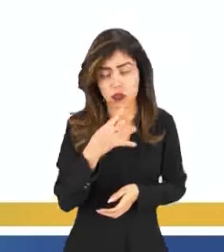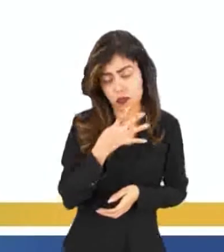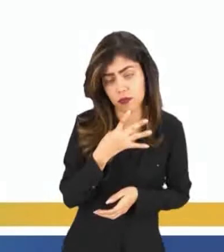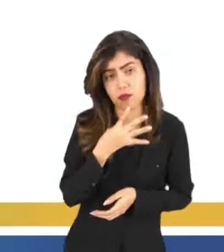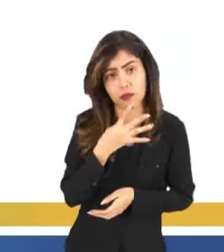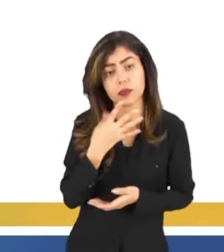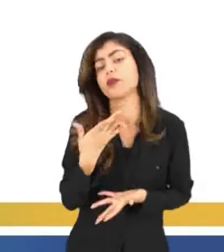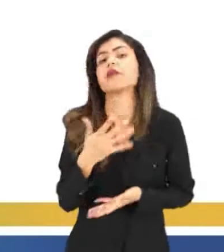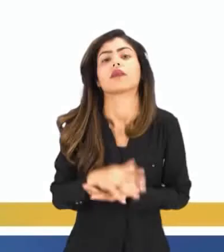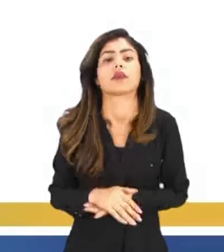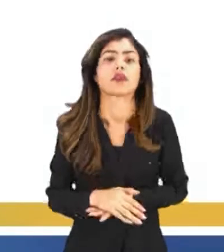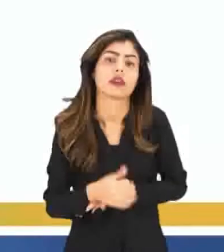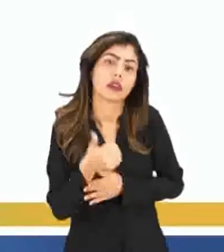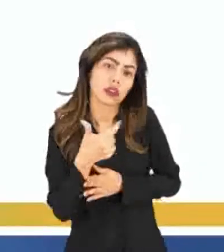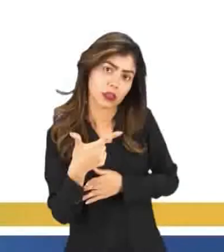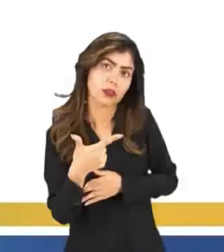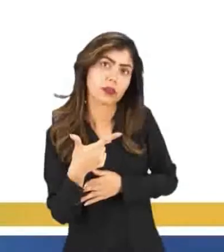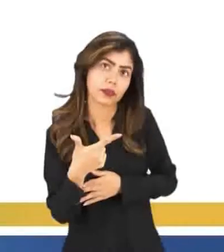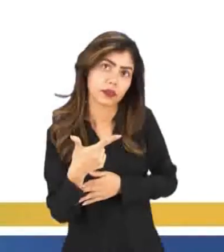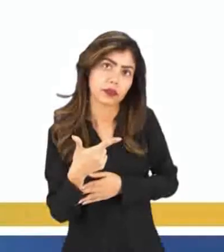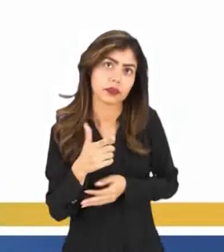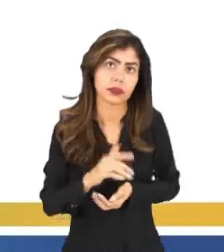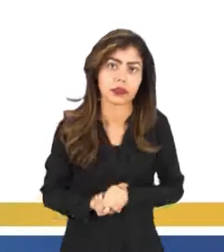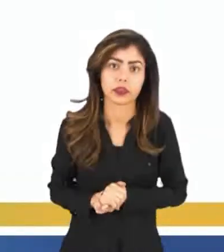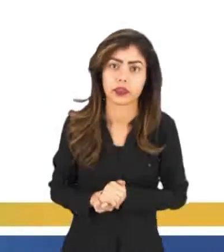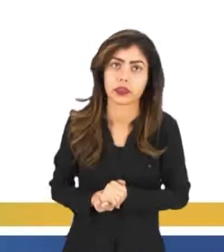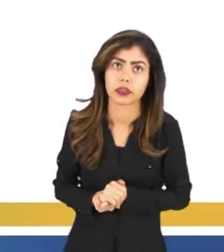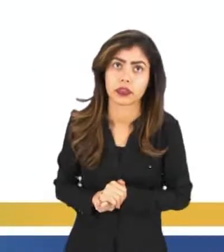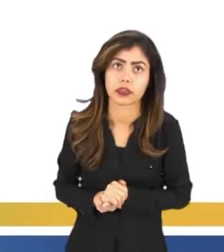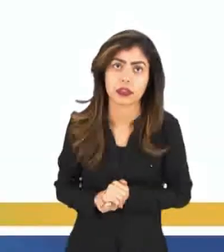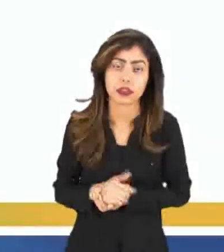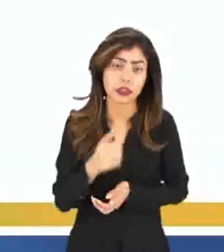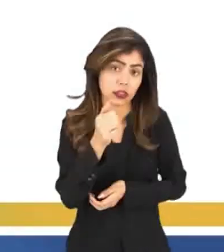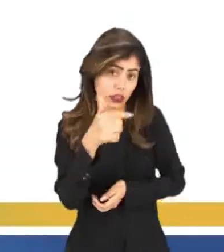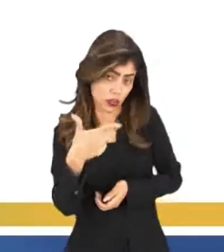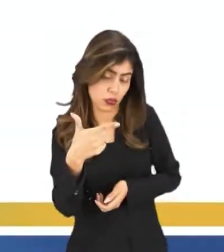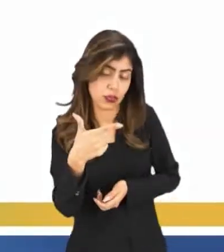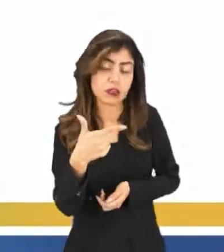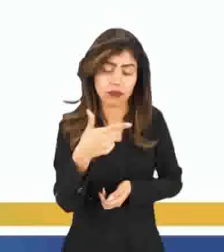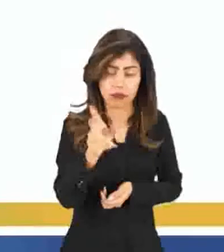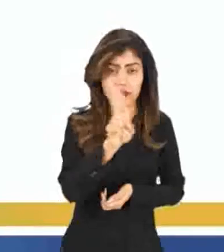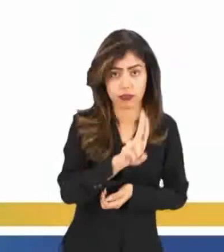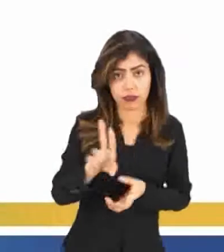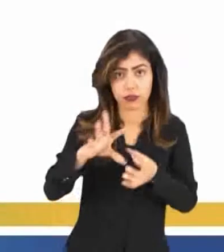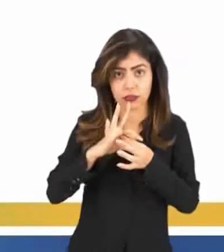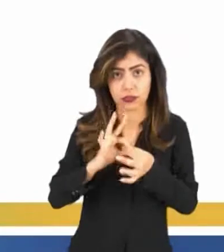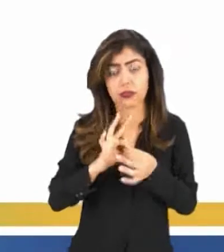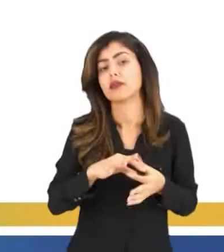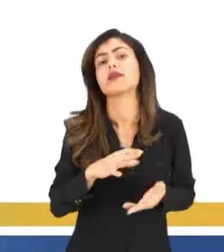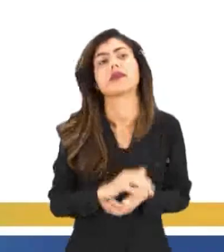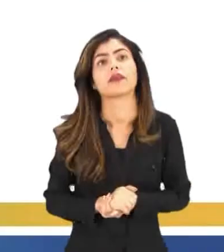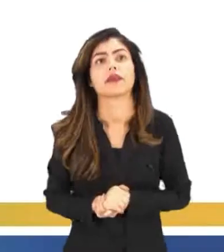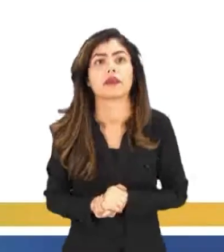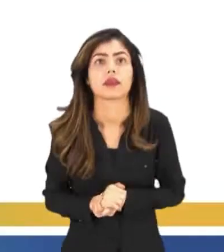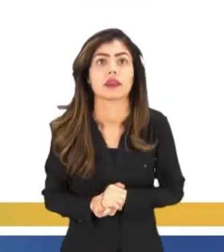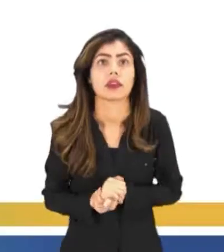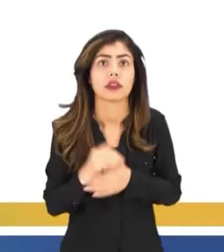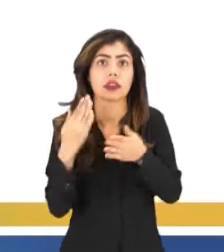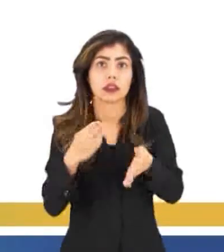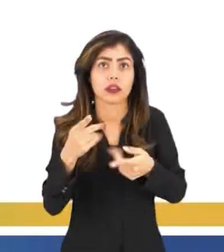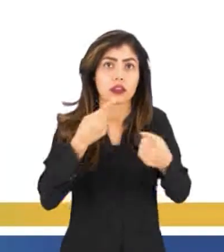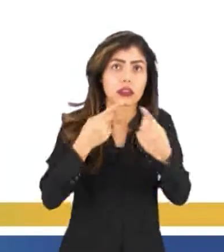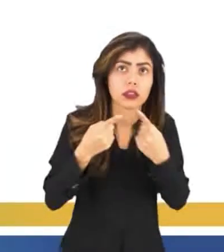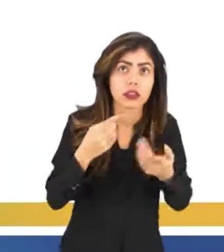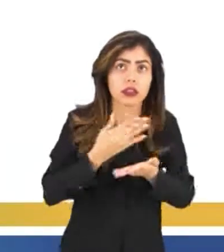existen los más conocidos son doce tipos o sea existen 12